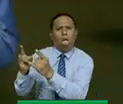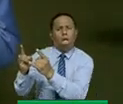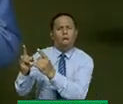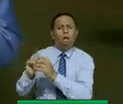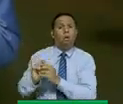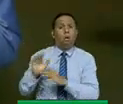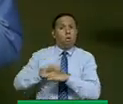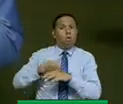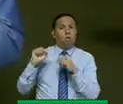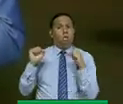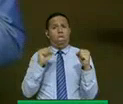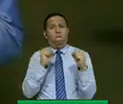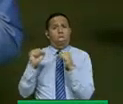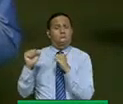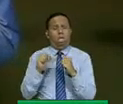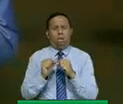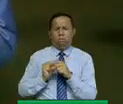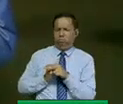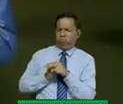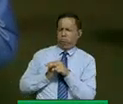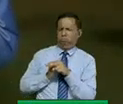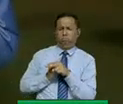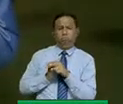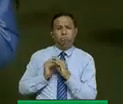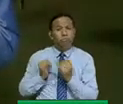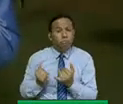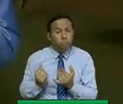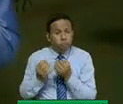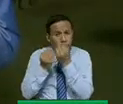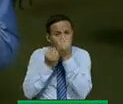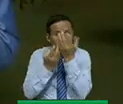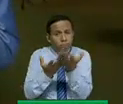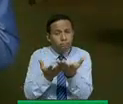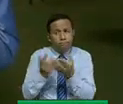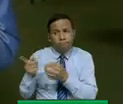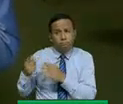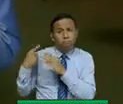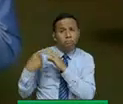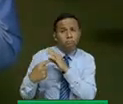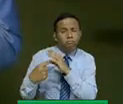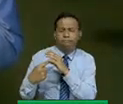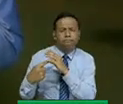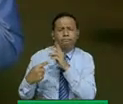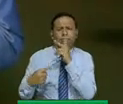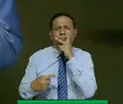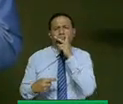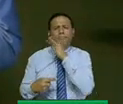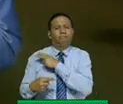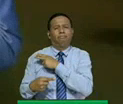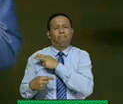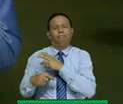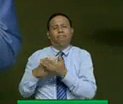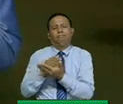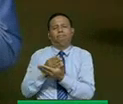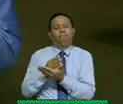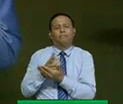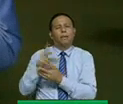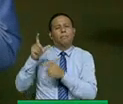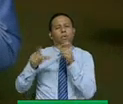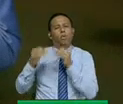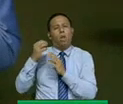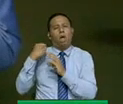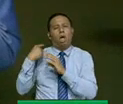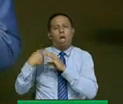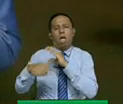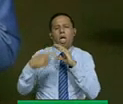y le informamos en este instante de que aquella información ha sido descartada por parte de las autoridades. No hay ningún